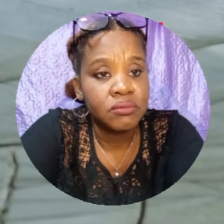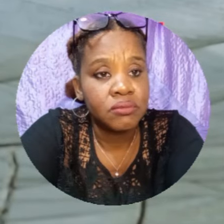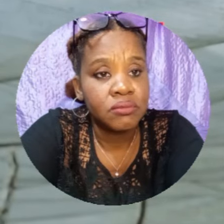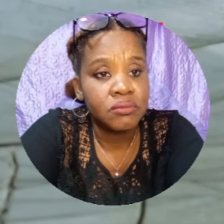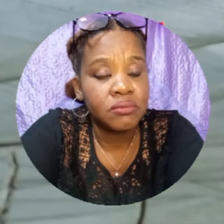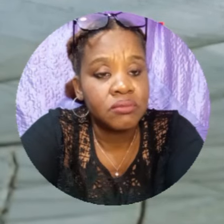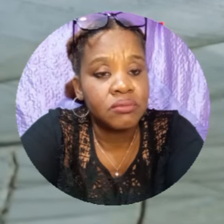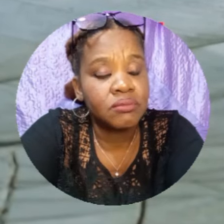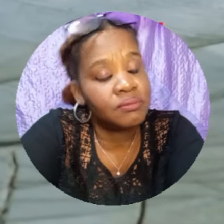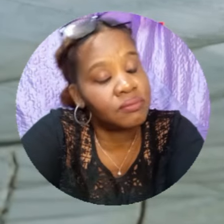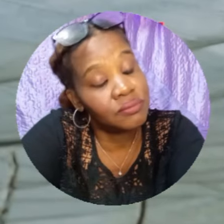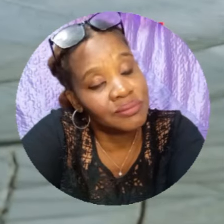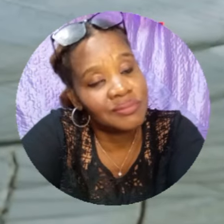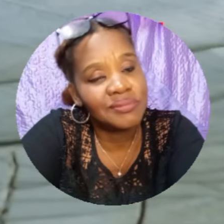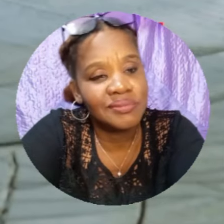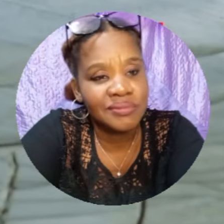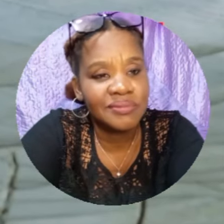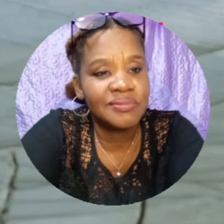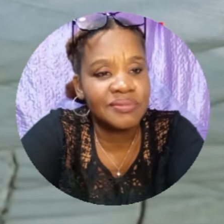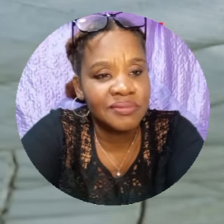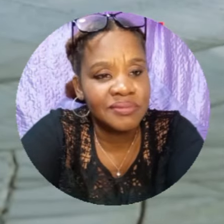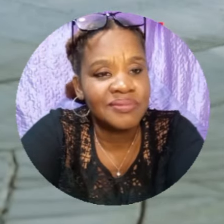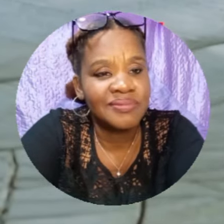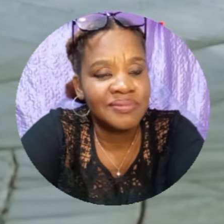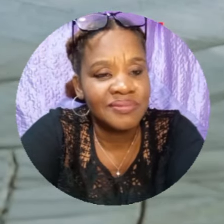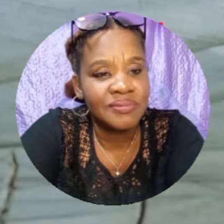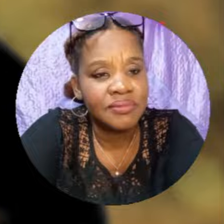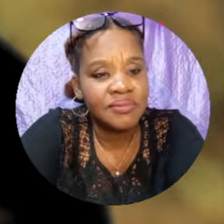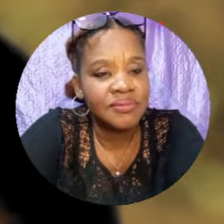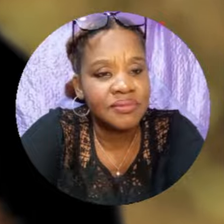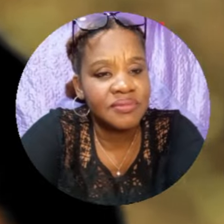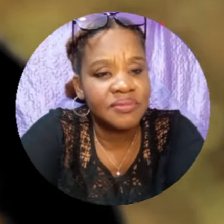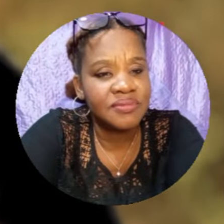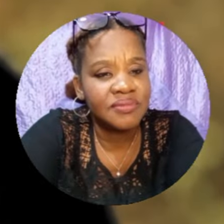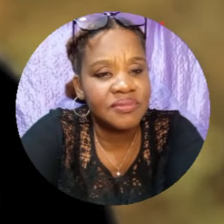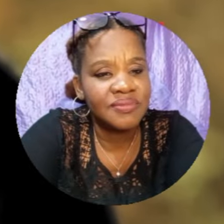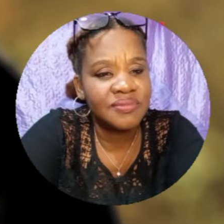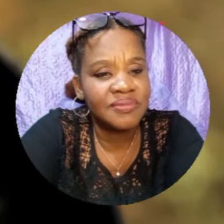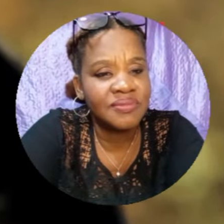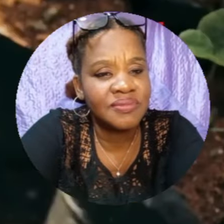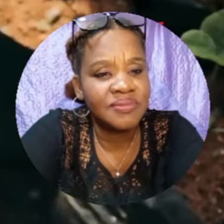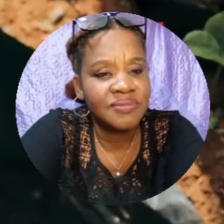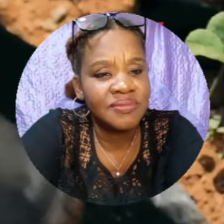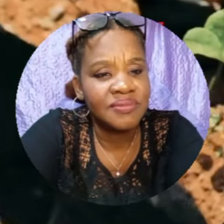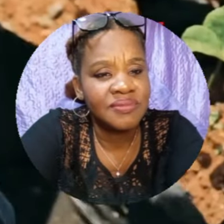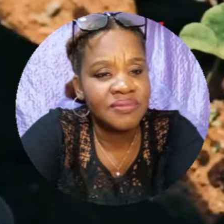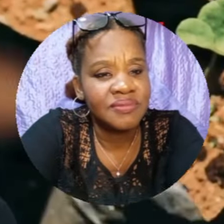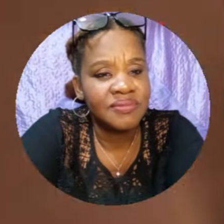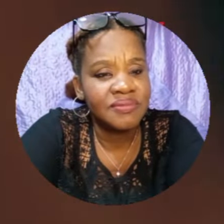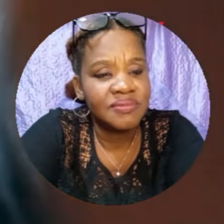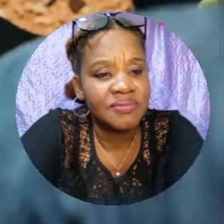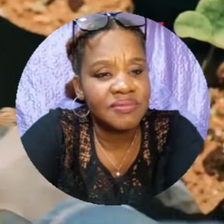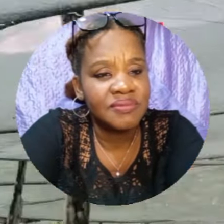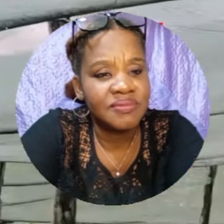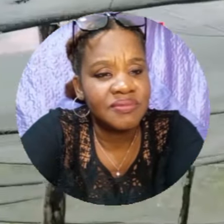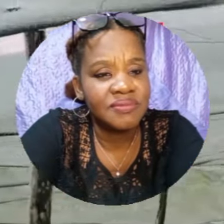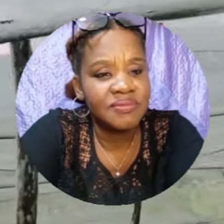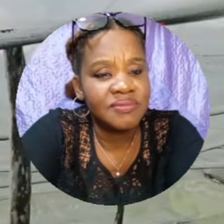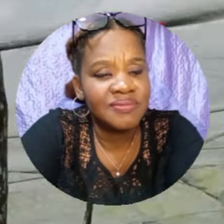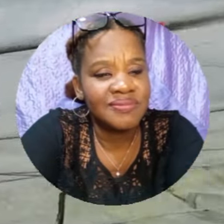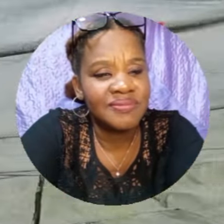comparamos con 3 o 5 años atrás, antes de trabajar con Nestlé a nivel internacional. Para nosotros es un gran orgullo ser parte de esta